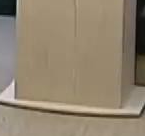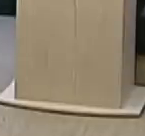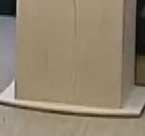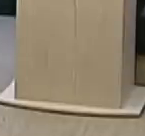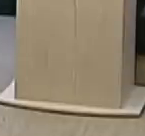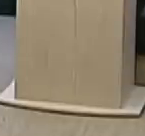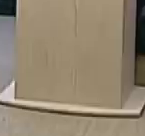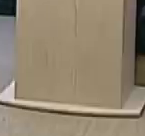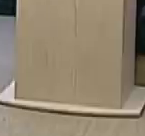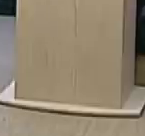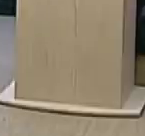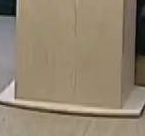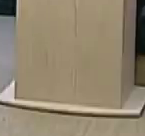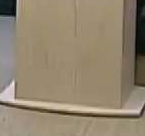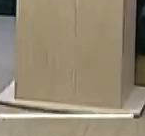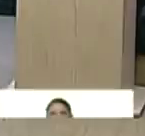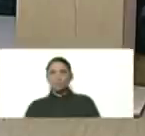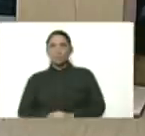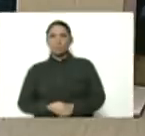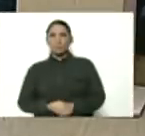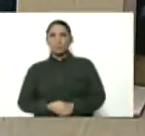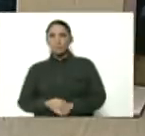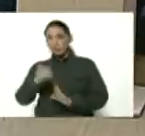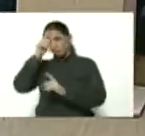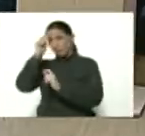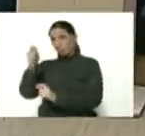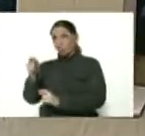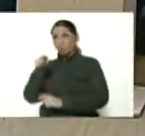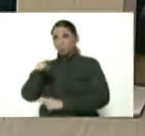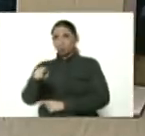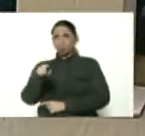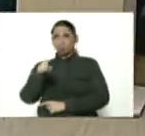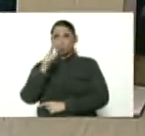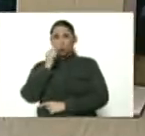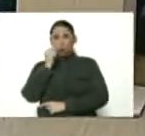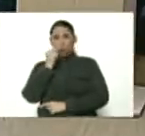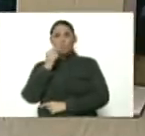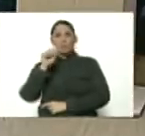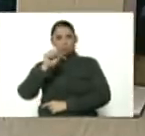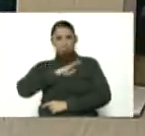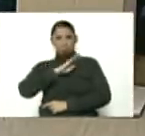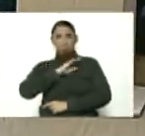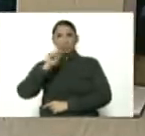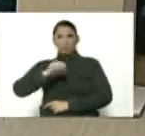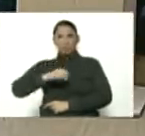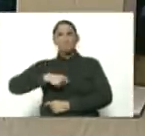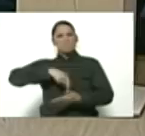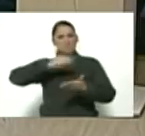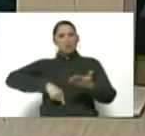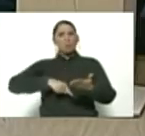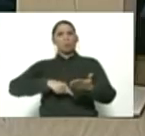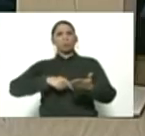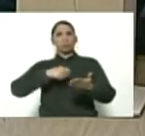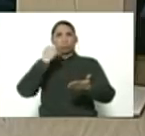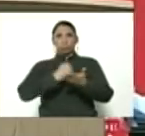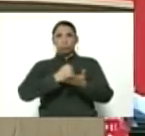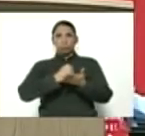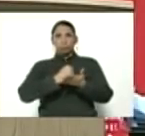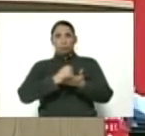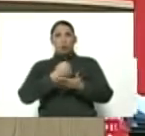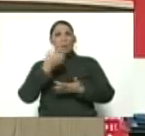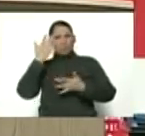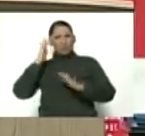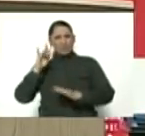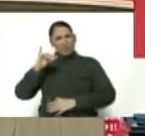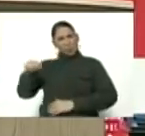Rendón reconoce la firma del contrato, Por cierto, señor Guaidó,